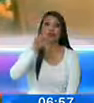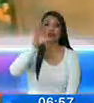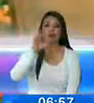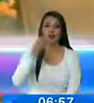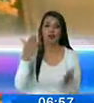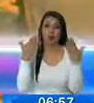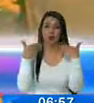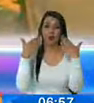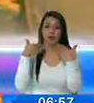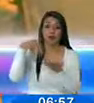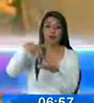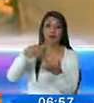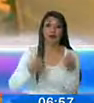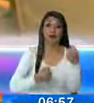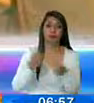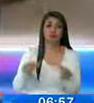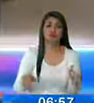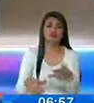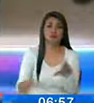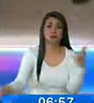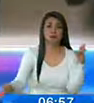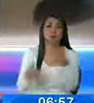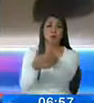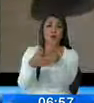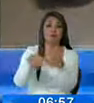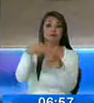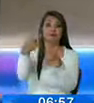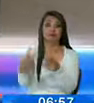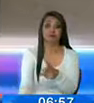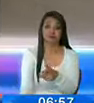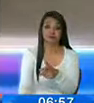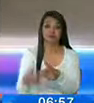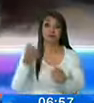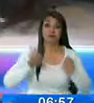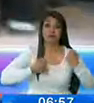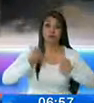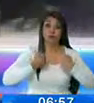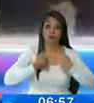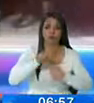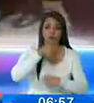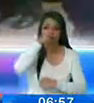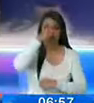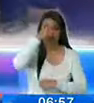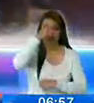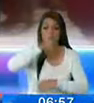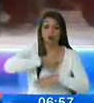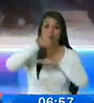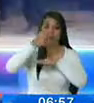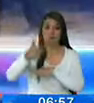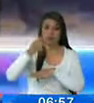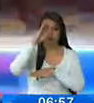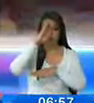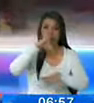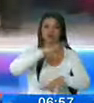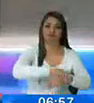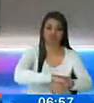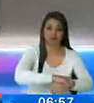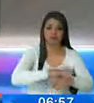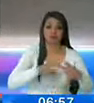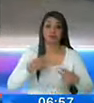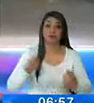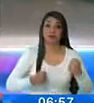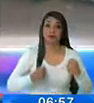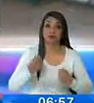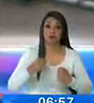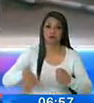auto que habría perdido pista. Producto de este accidente, el conductor fue llevado en calidad de aprehendido, el vehículo también fue retenido